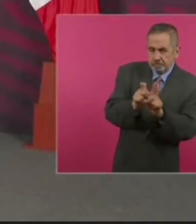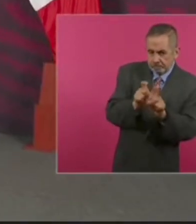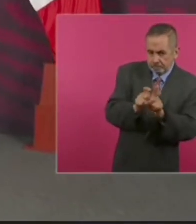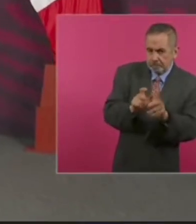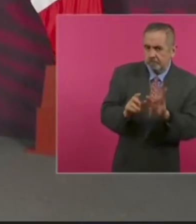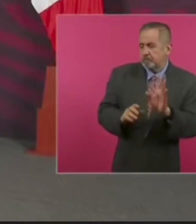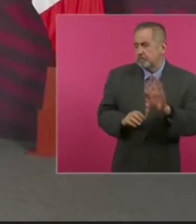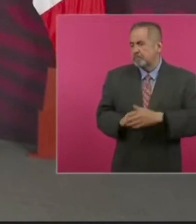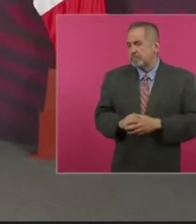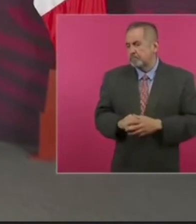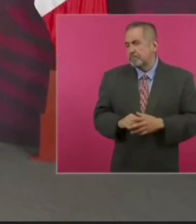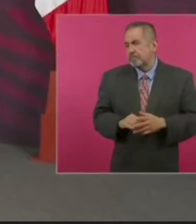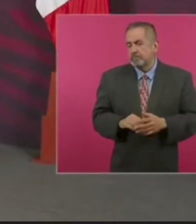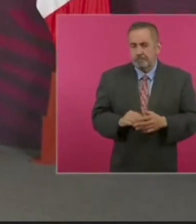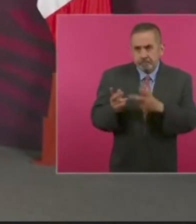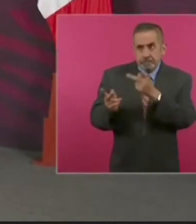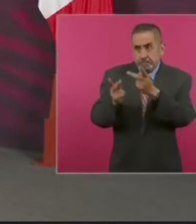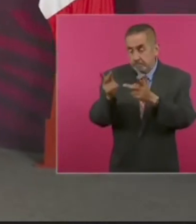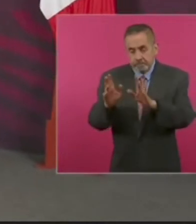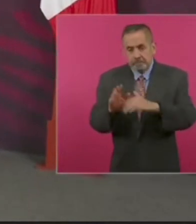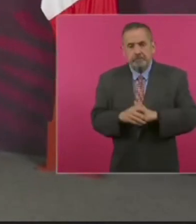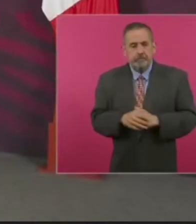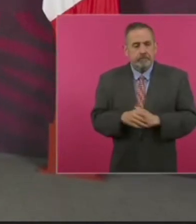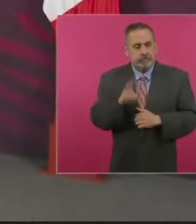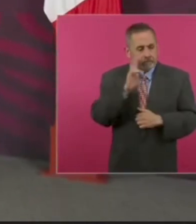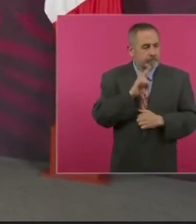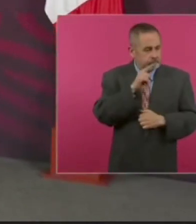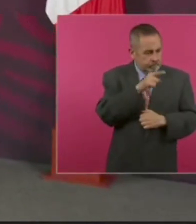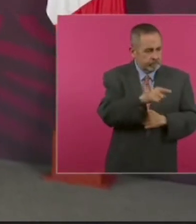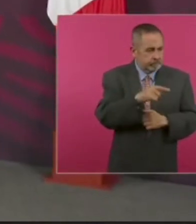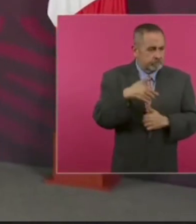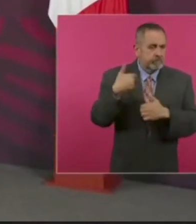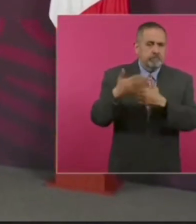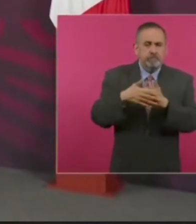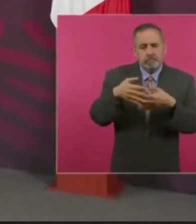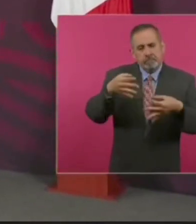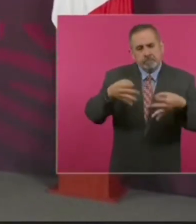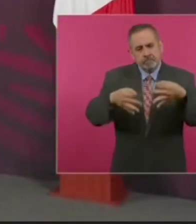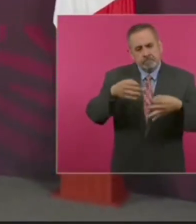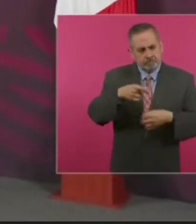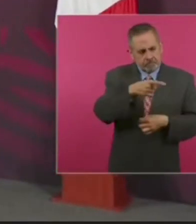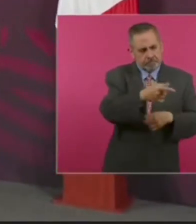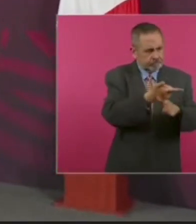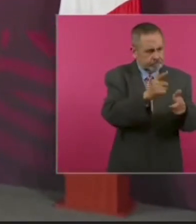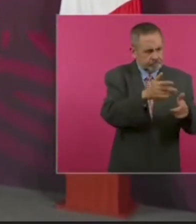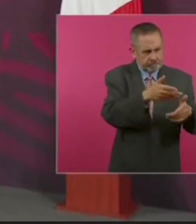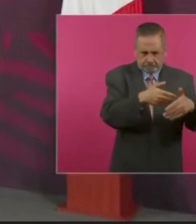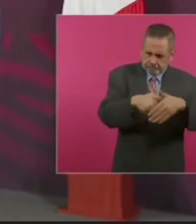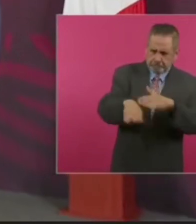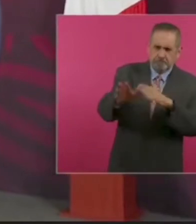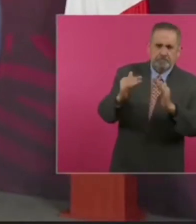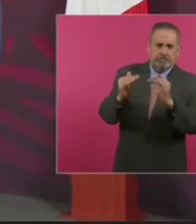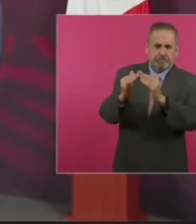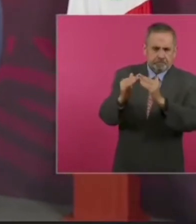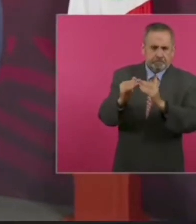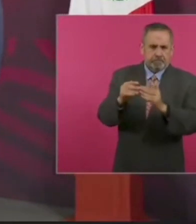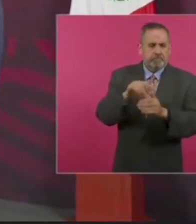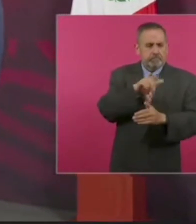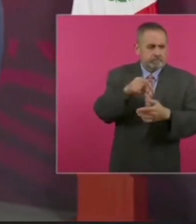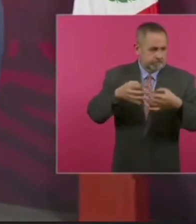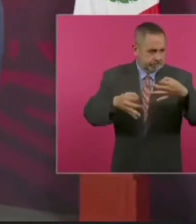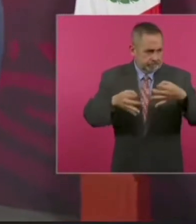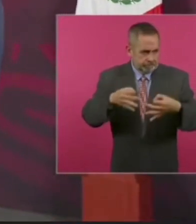fuese liberado y que el proceso lo continuara en su casa, la